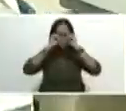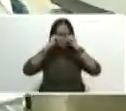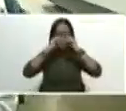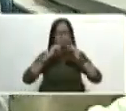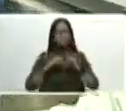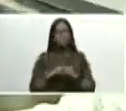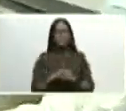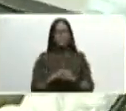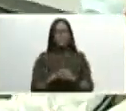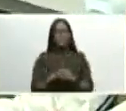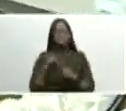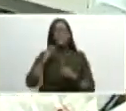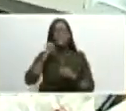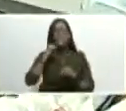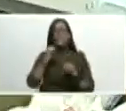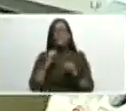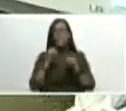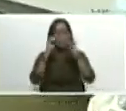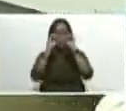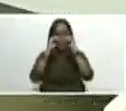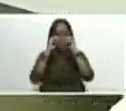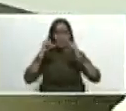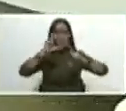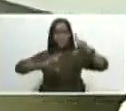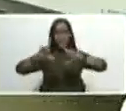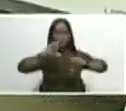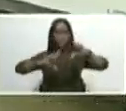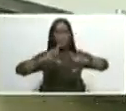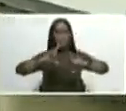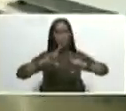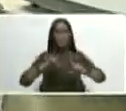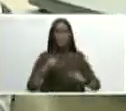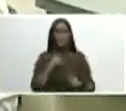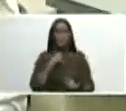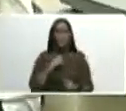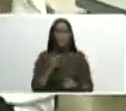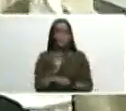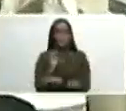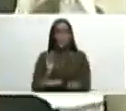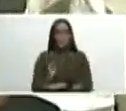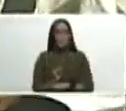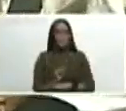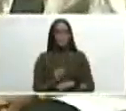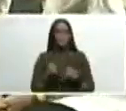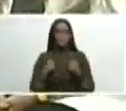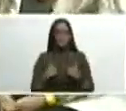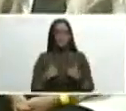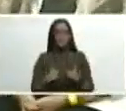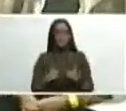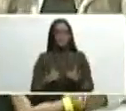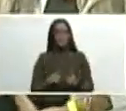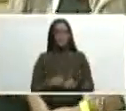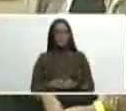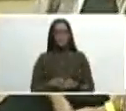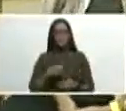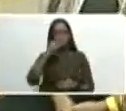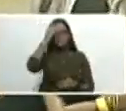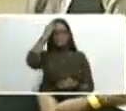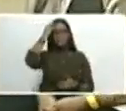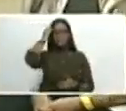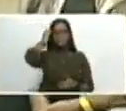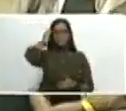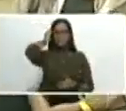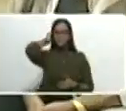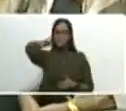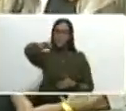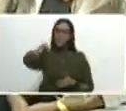Sí, señor. Mis saludos, pues, así me gusta, mira, hay que protegerse. ¿Ah? ¿Verdad? Como ya pasó el COVID, la gente